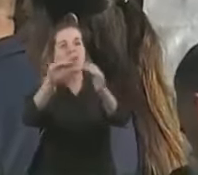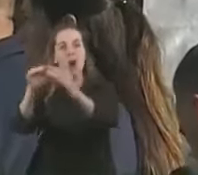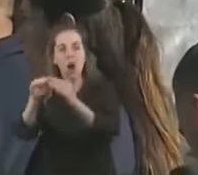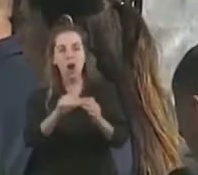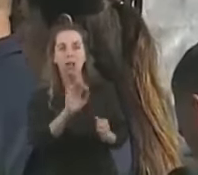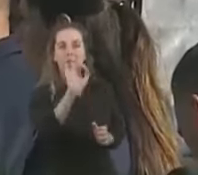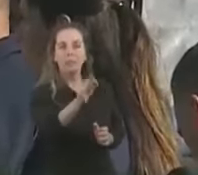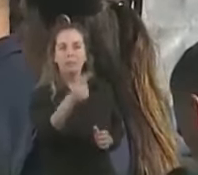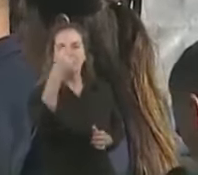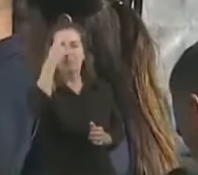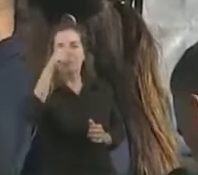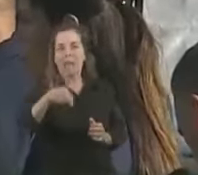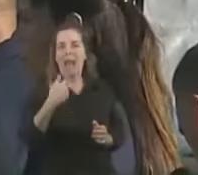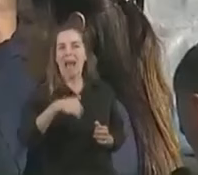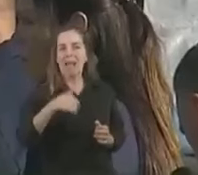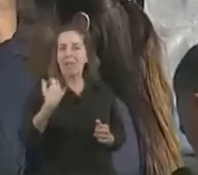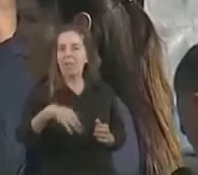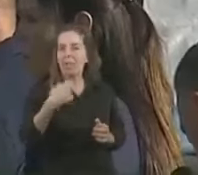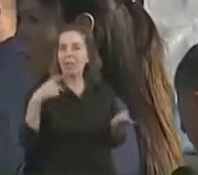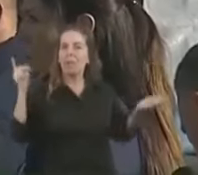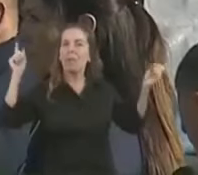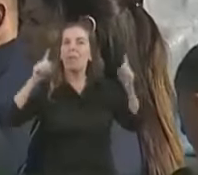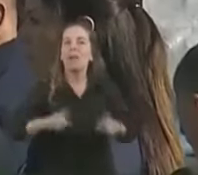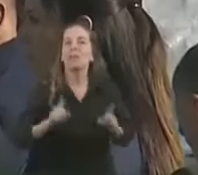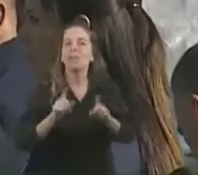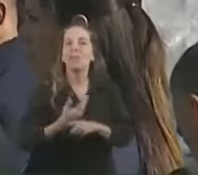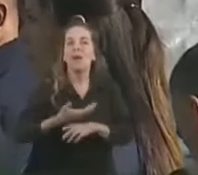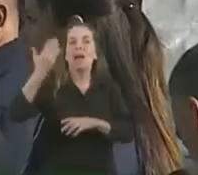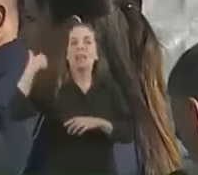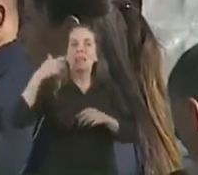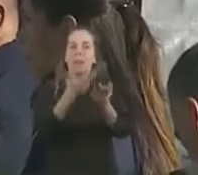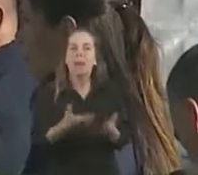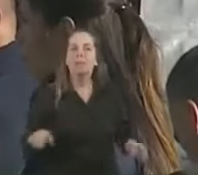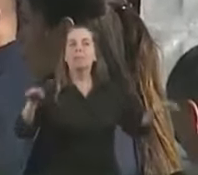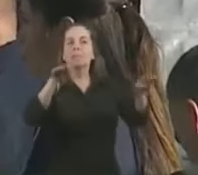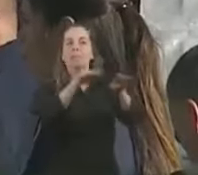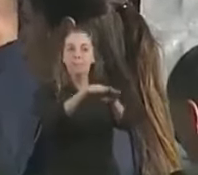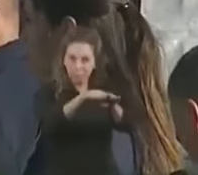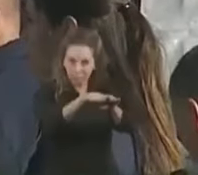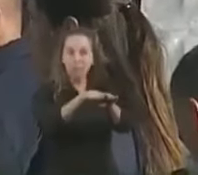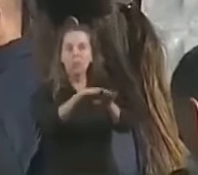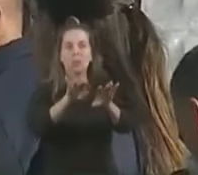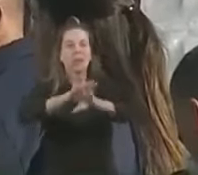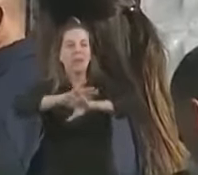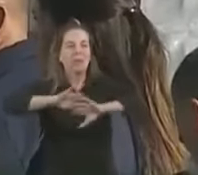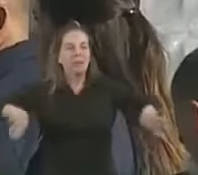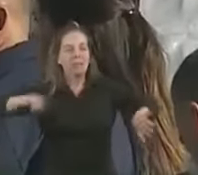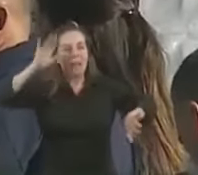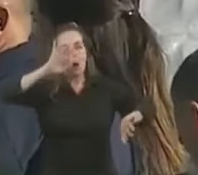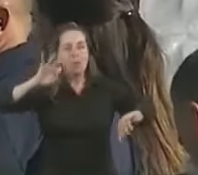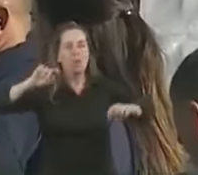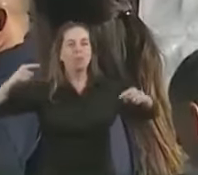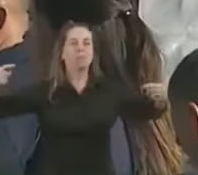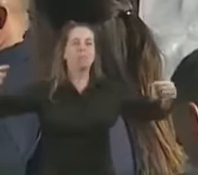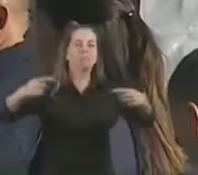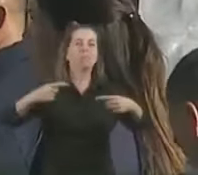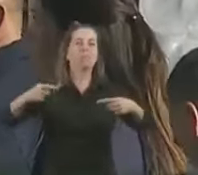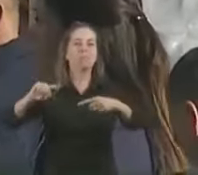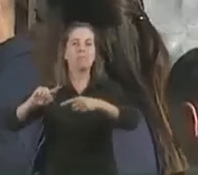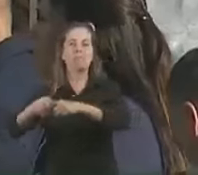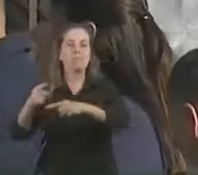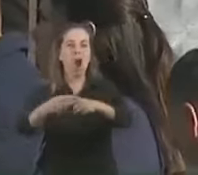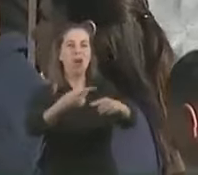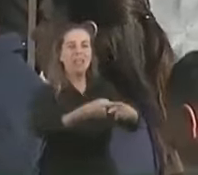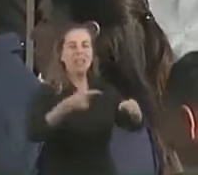tiene que volver a abrazar las ideas que nos hicieron grandes, depongamos las anteojeras partidarias, nos desprendamos de nuestros